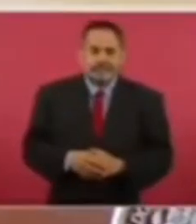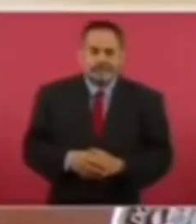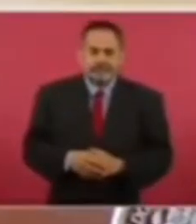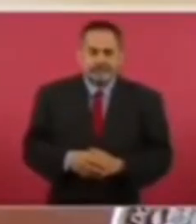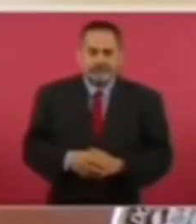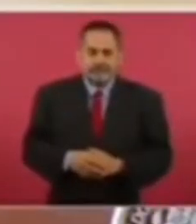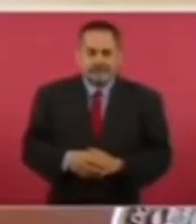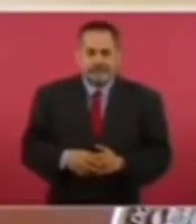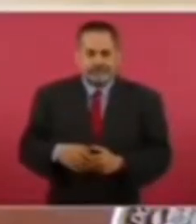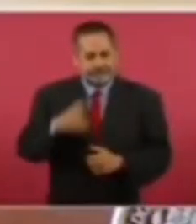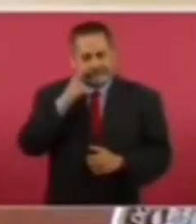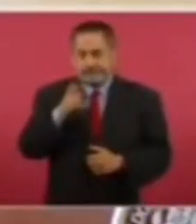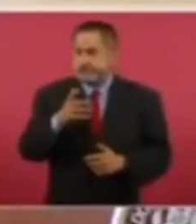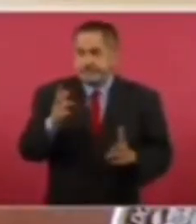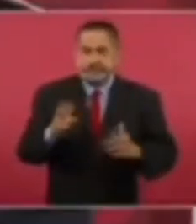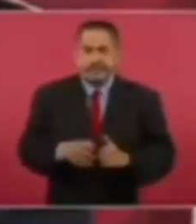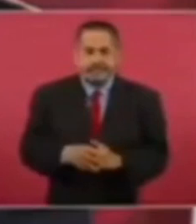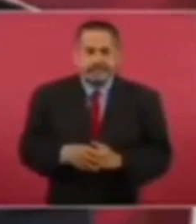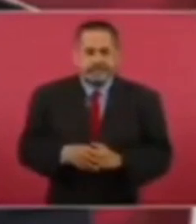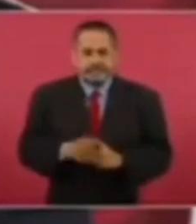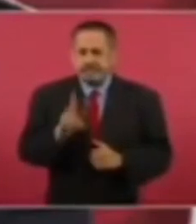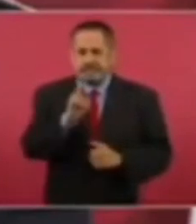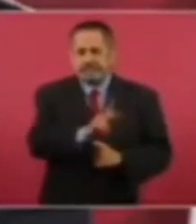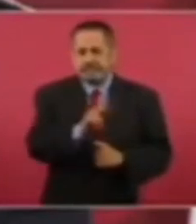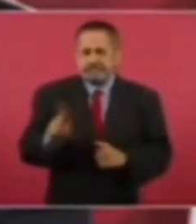Es algo así parecido,